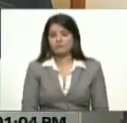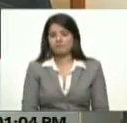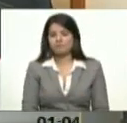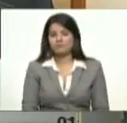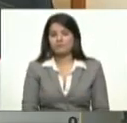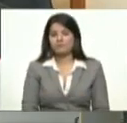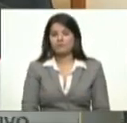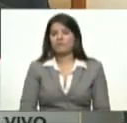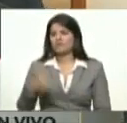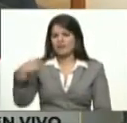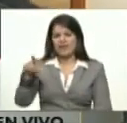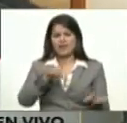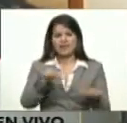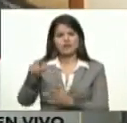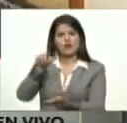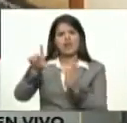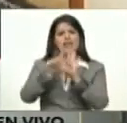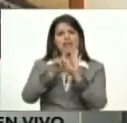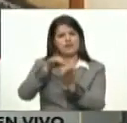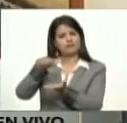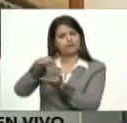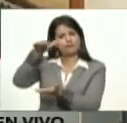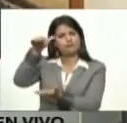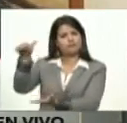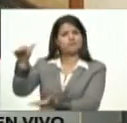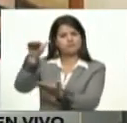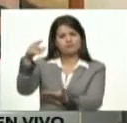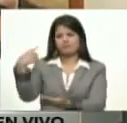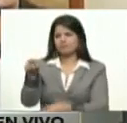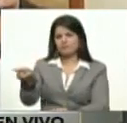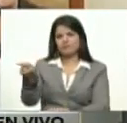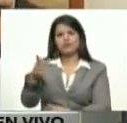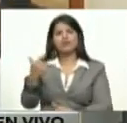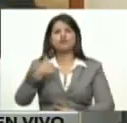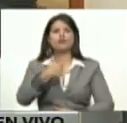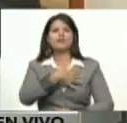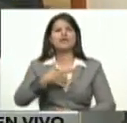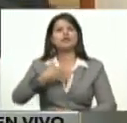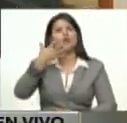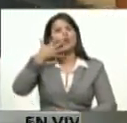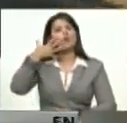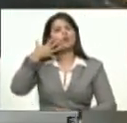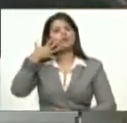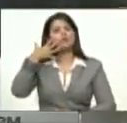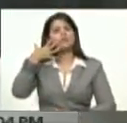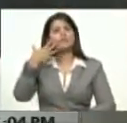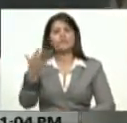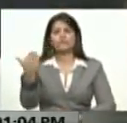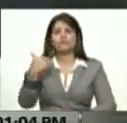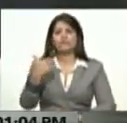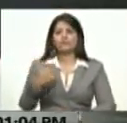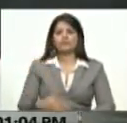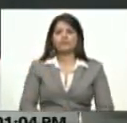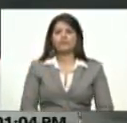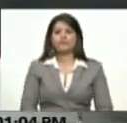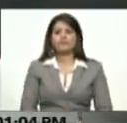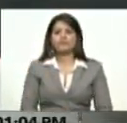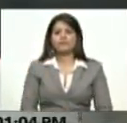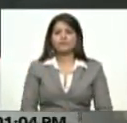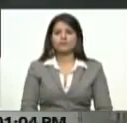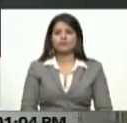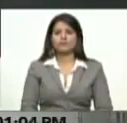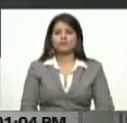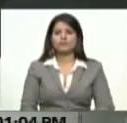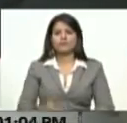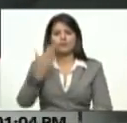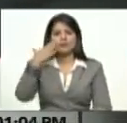las leyes, las tienen los compañeros, y de verdad que es un orgullo para todos nosotros.